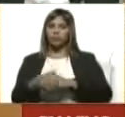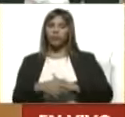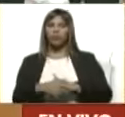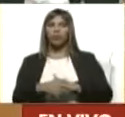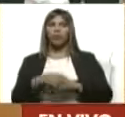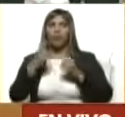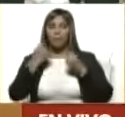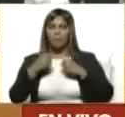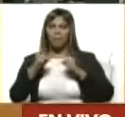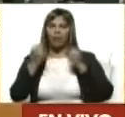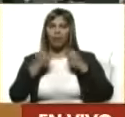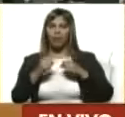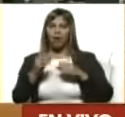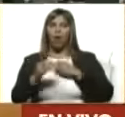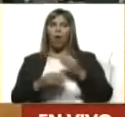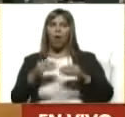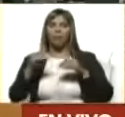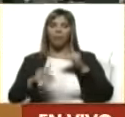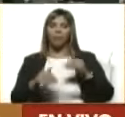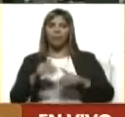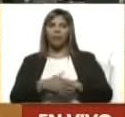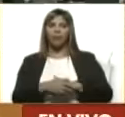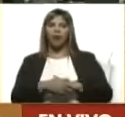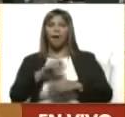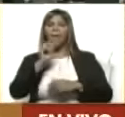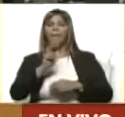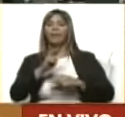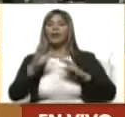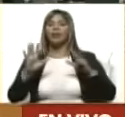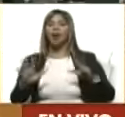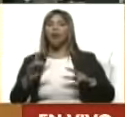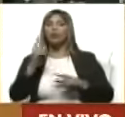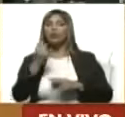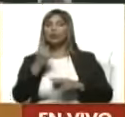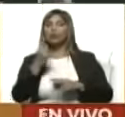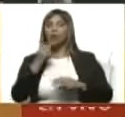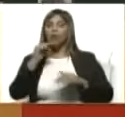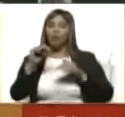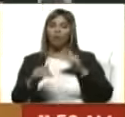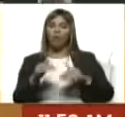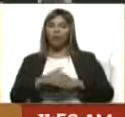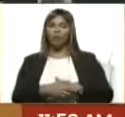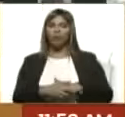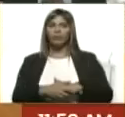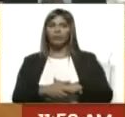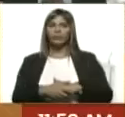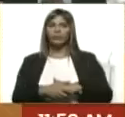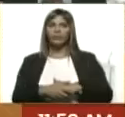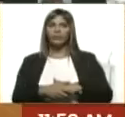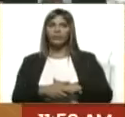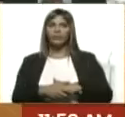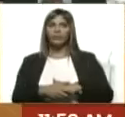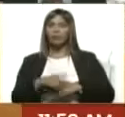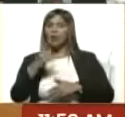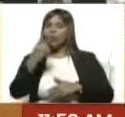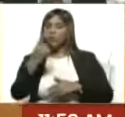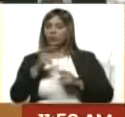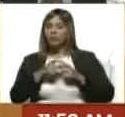a practicar cómo se vota. El 28 es un solo voto, un solo